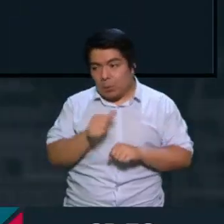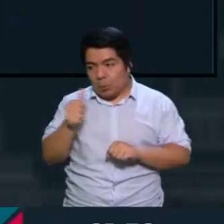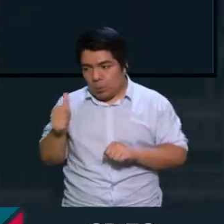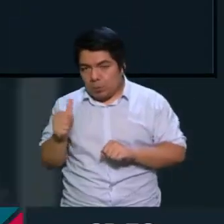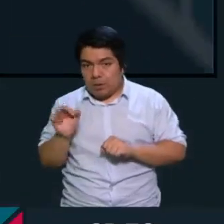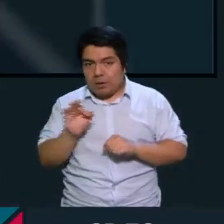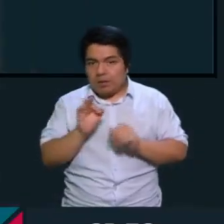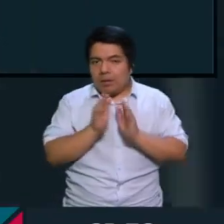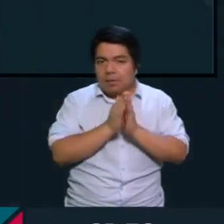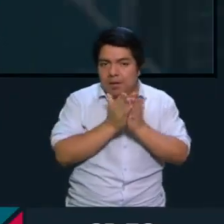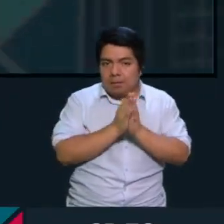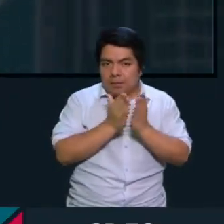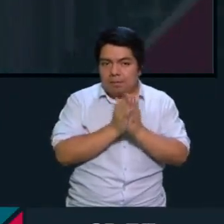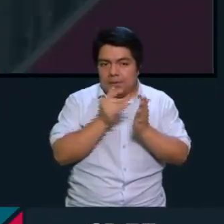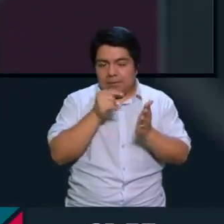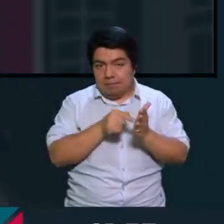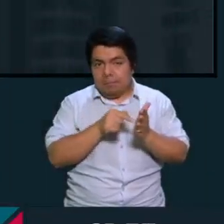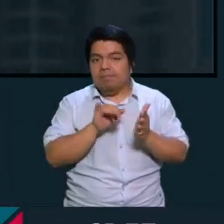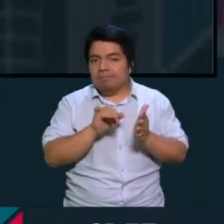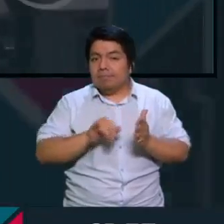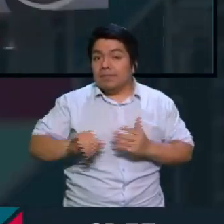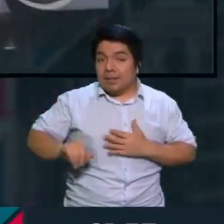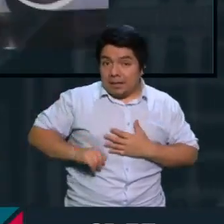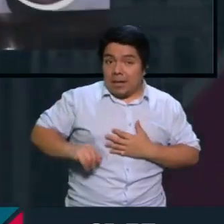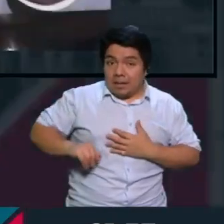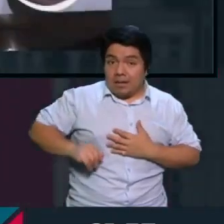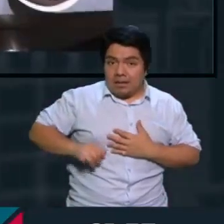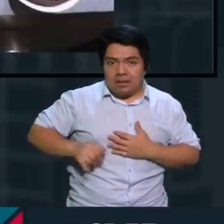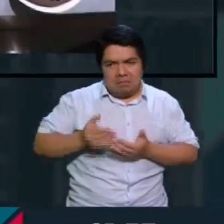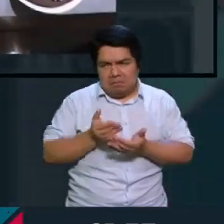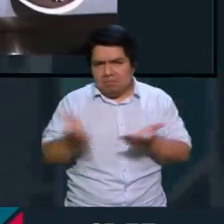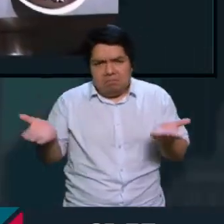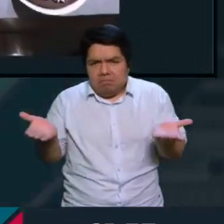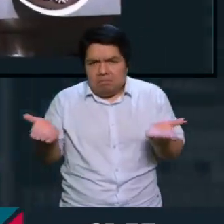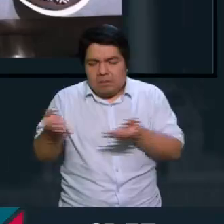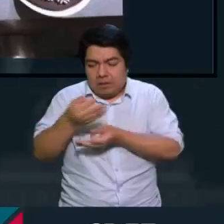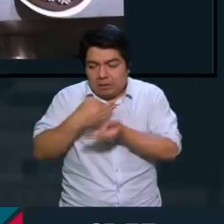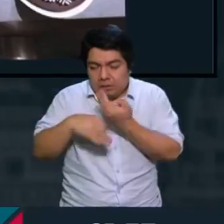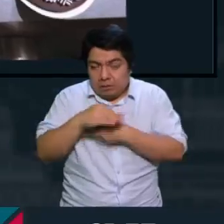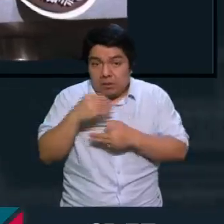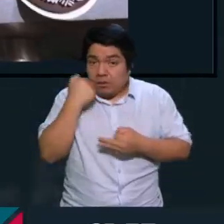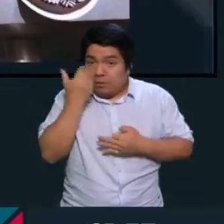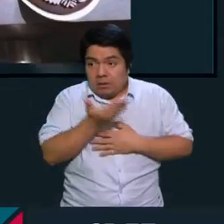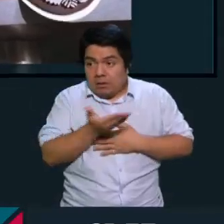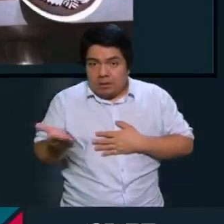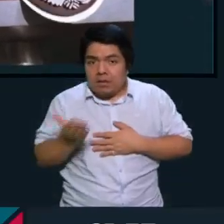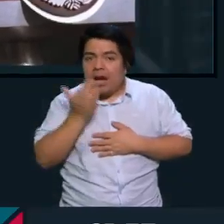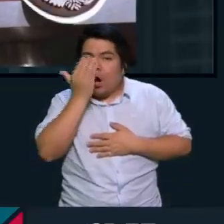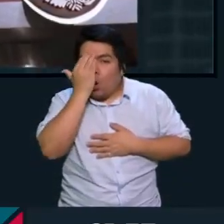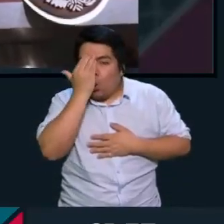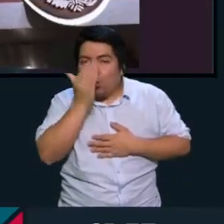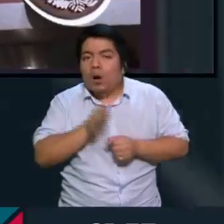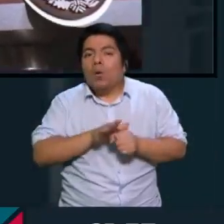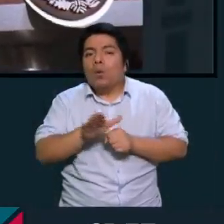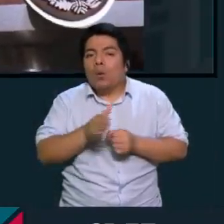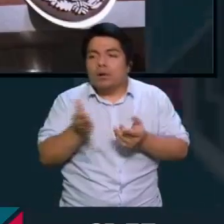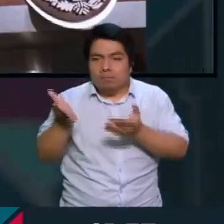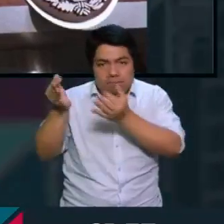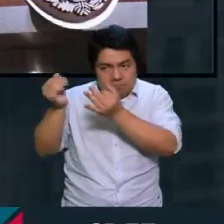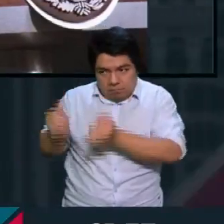yo que el libro resulta por demás interesante para todos aquellos que quieran conocer cuál es la